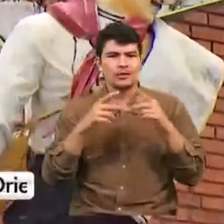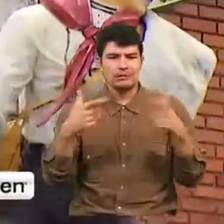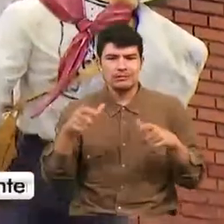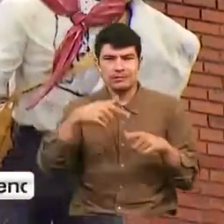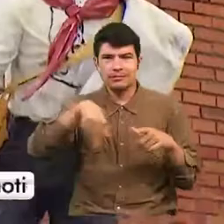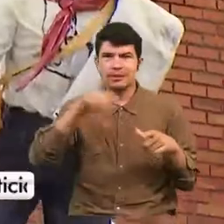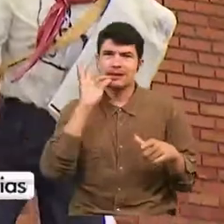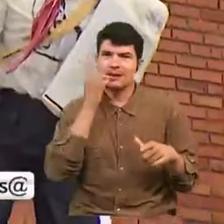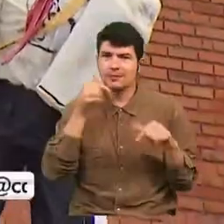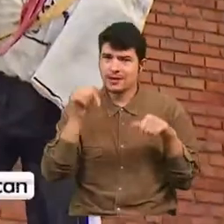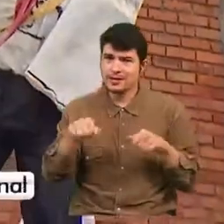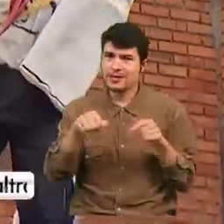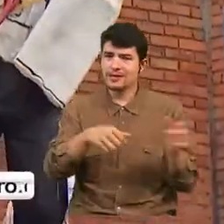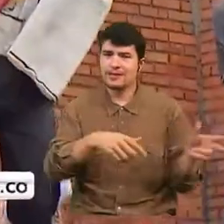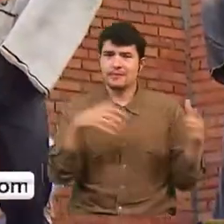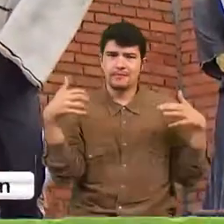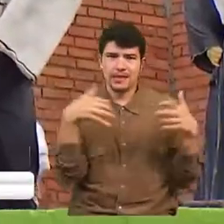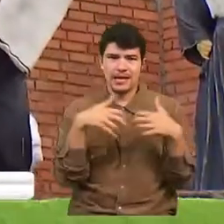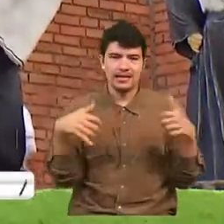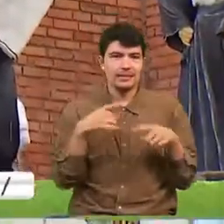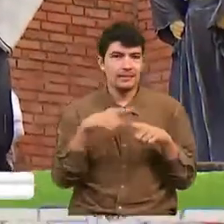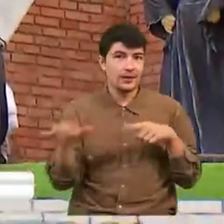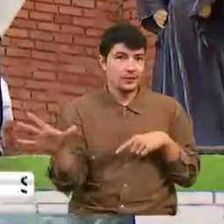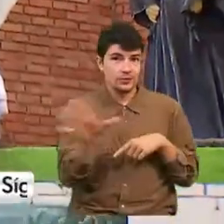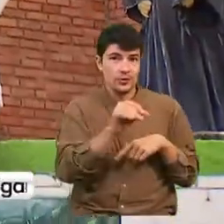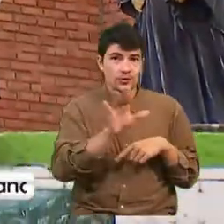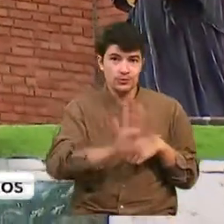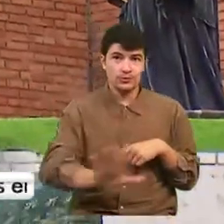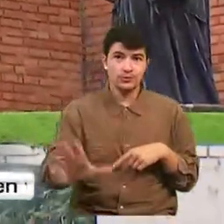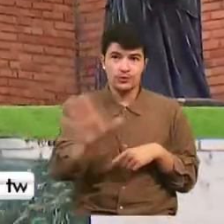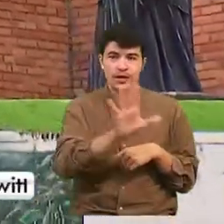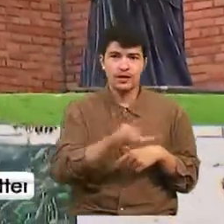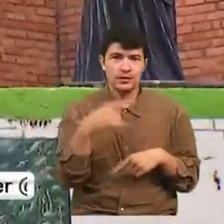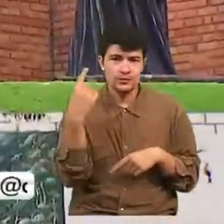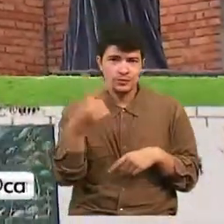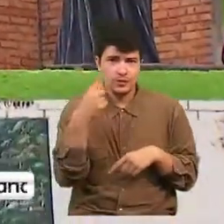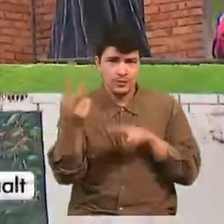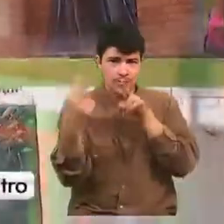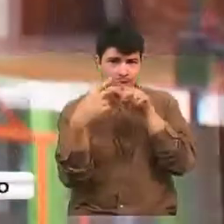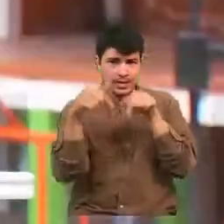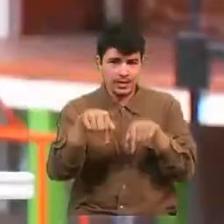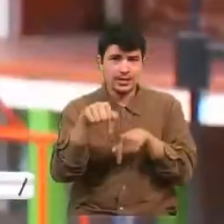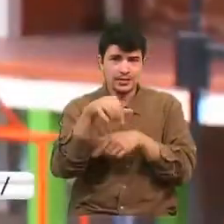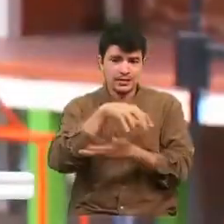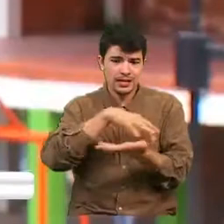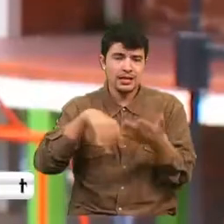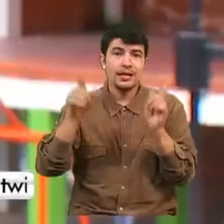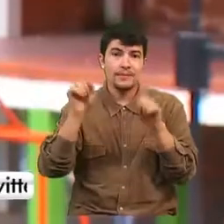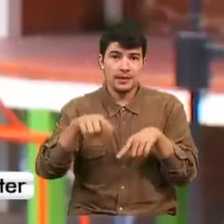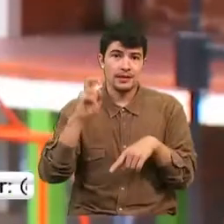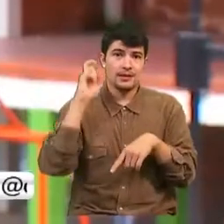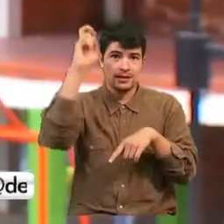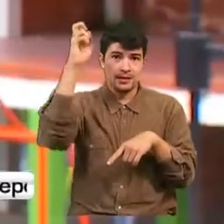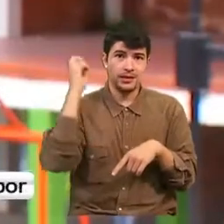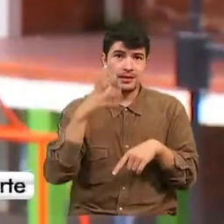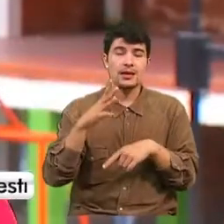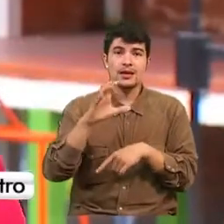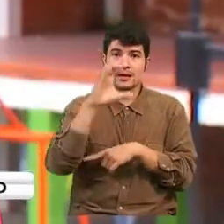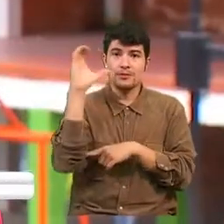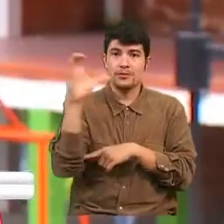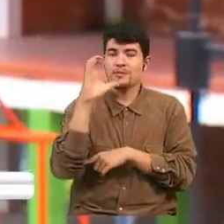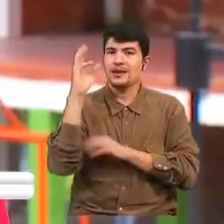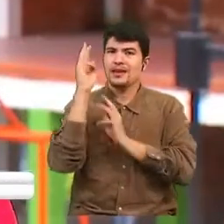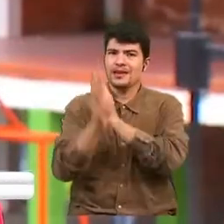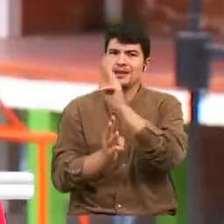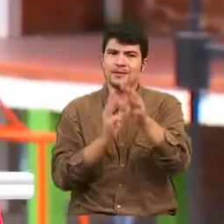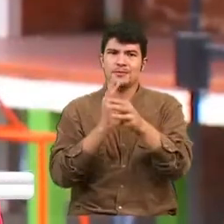aquí en la provincia de Vélez. Pero para todos ustedes, nuestros televidentes, que no solamente nos ven en Santander, sino en norte de Santander, en Colombia y en el mundo a